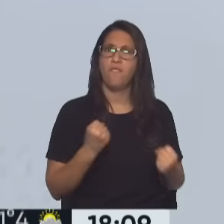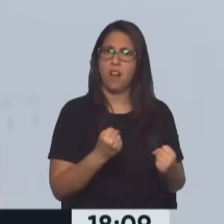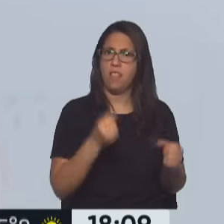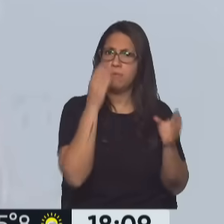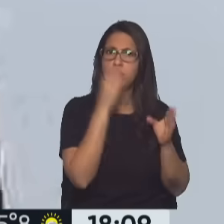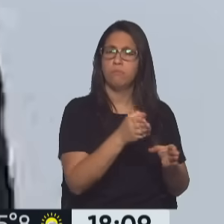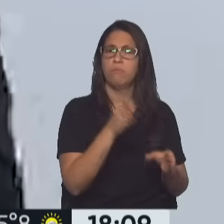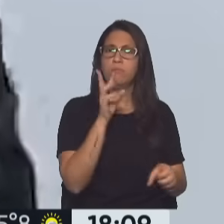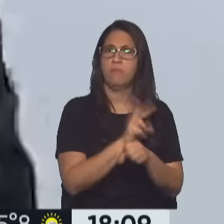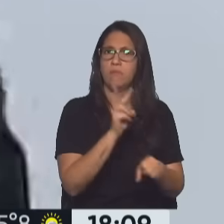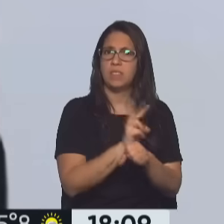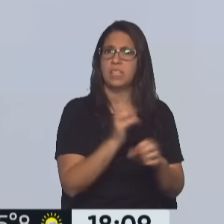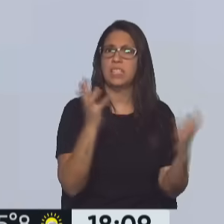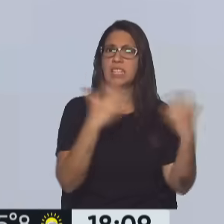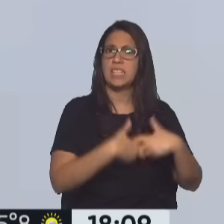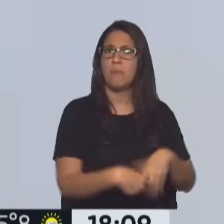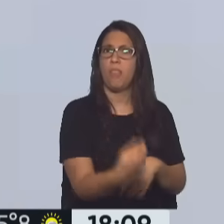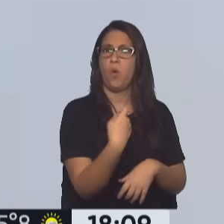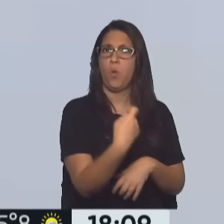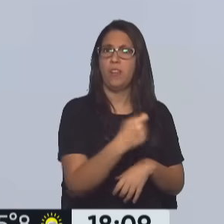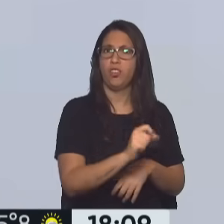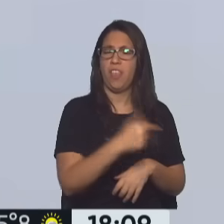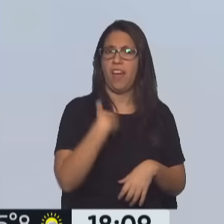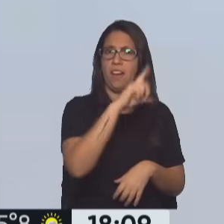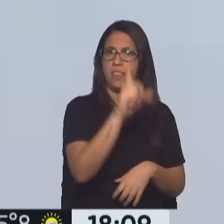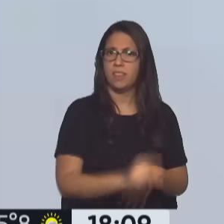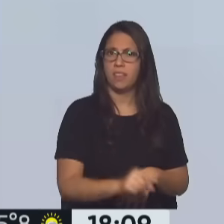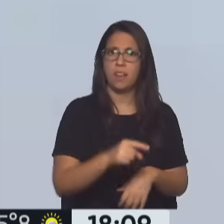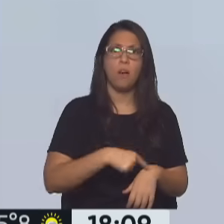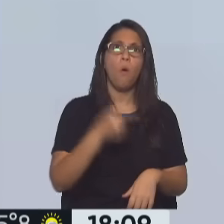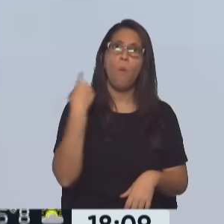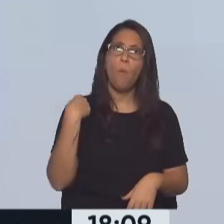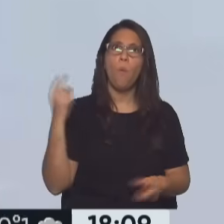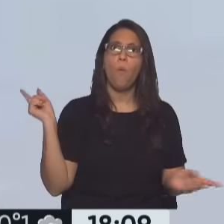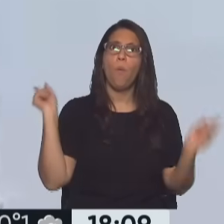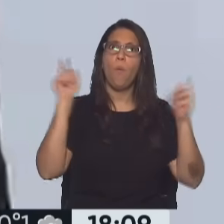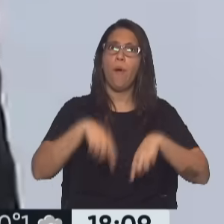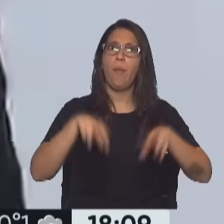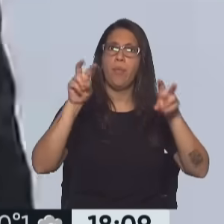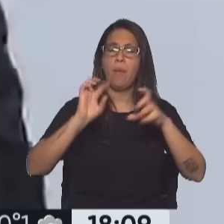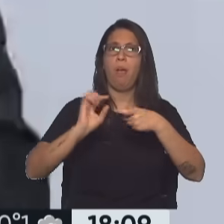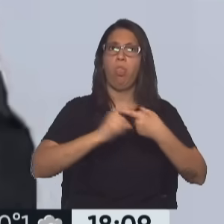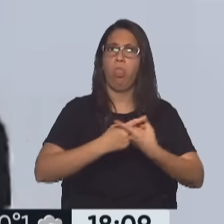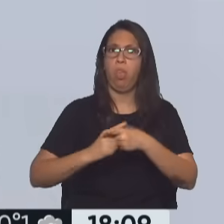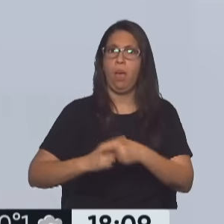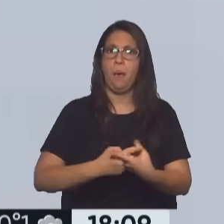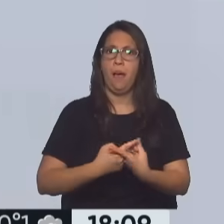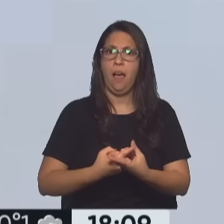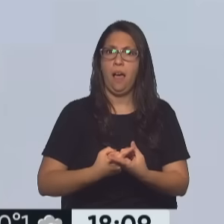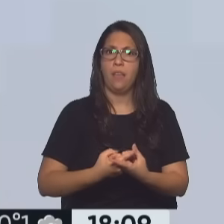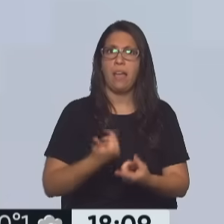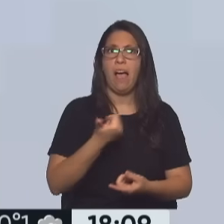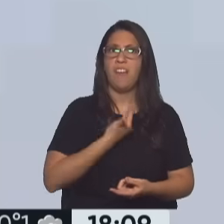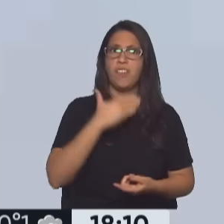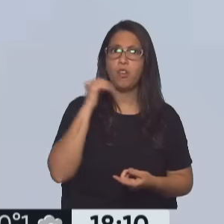de protección del sistema jubilatorio argentino en un momento en el que vuelve a aparecer en la discusión política la vuelta de las